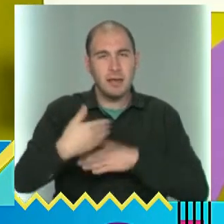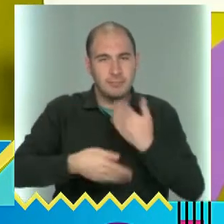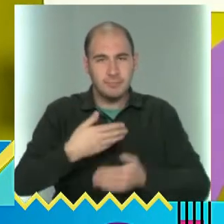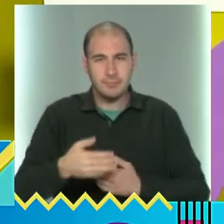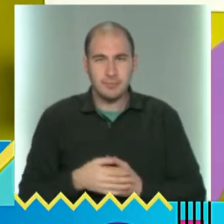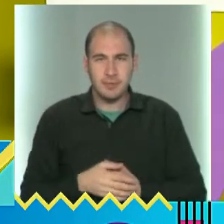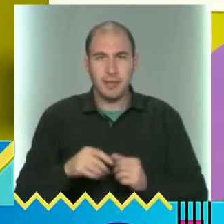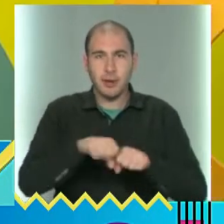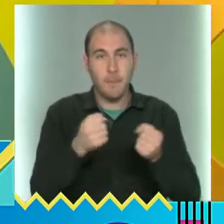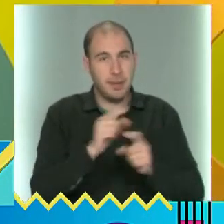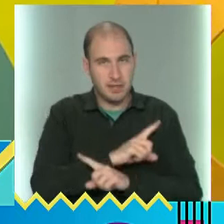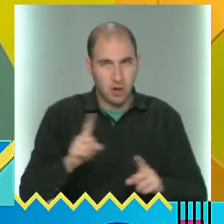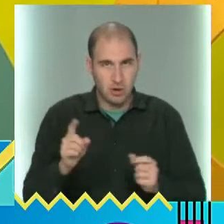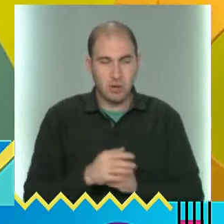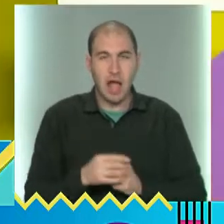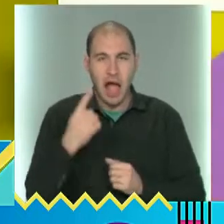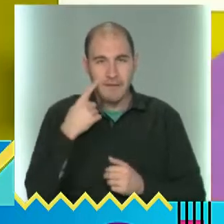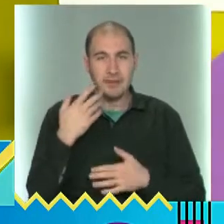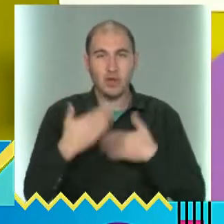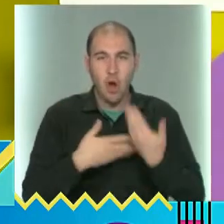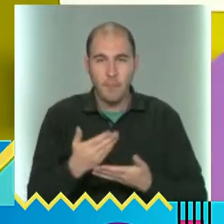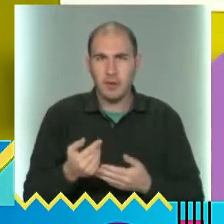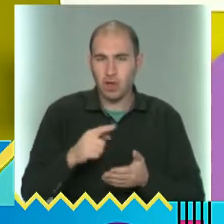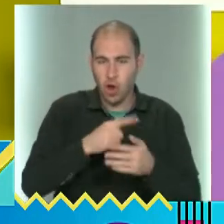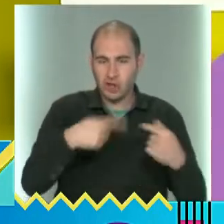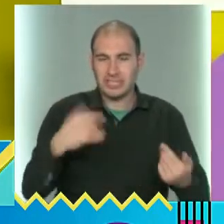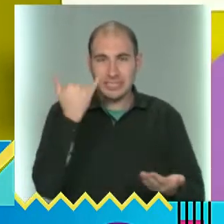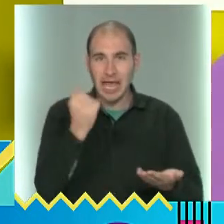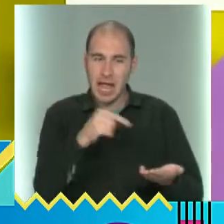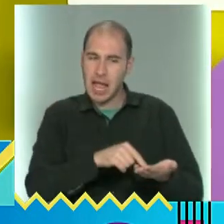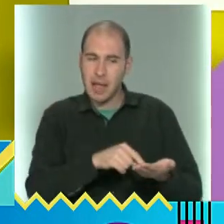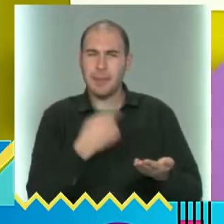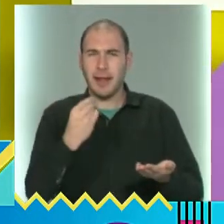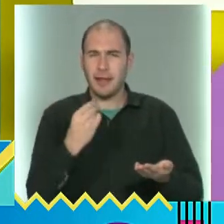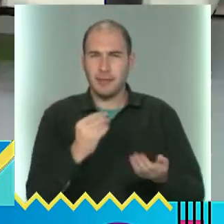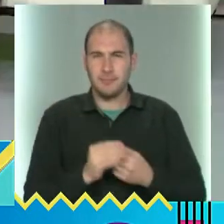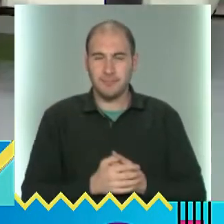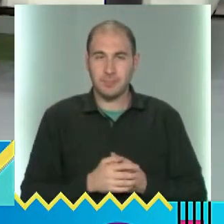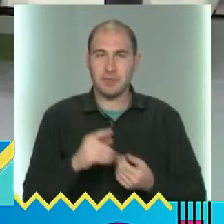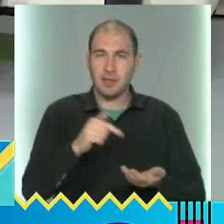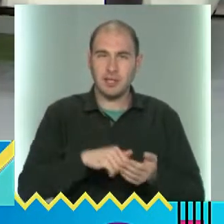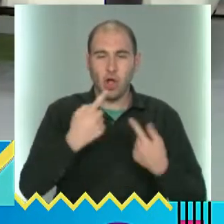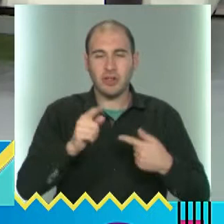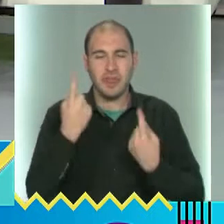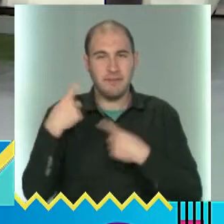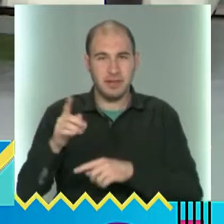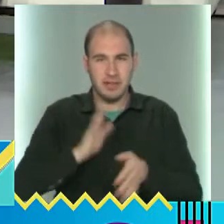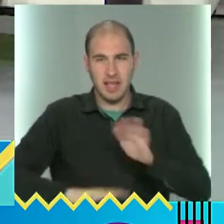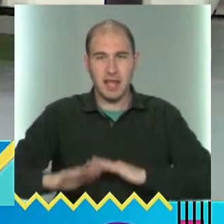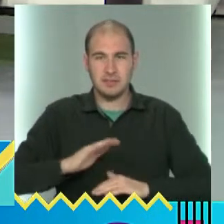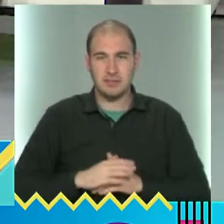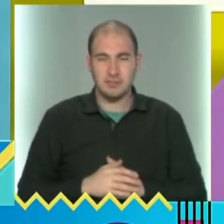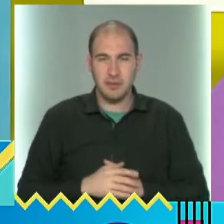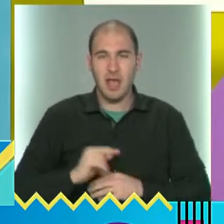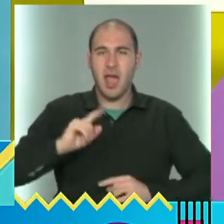para que no es romper, sería, ¿no? Bueno, cómo vamos viendo eso que ya tenemos, ¿no? Para poder, bueno, generar algo distinto, ¿sí?